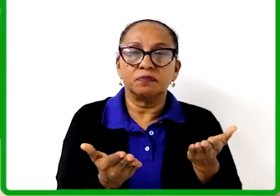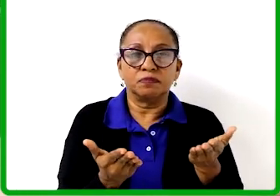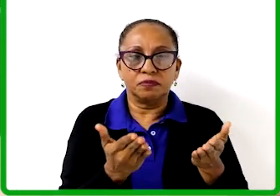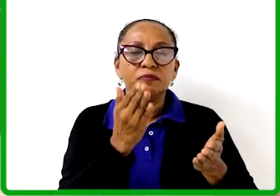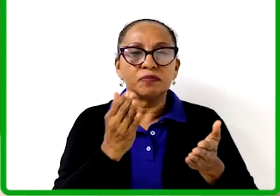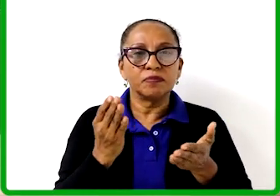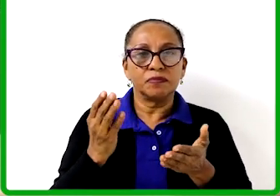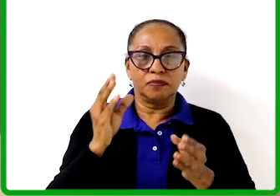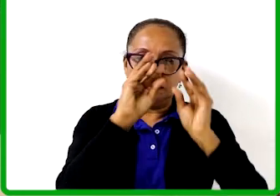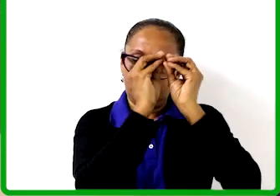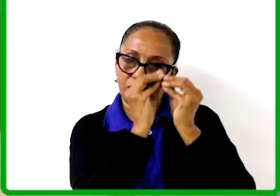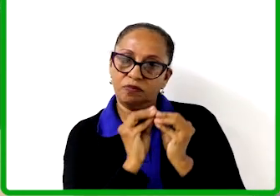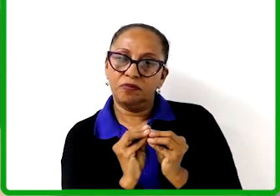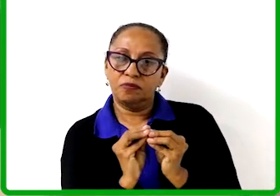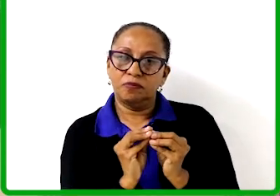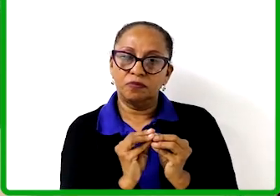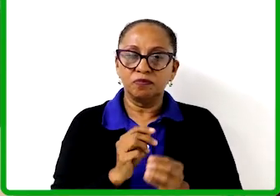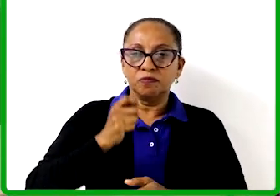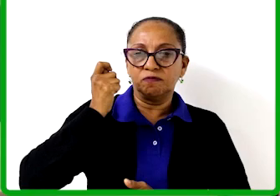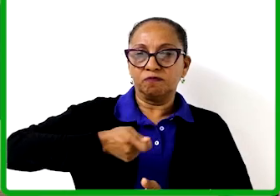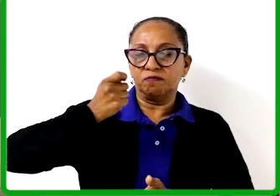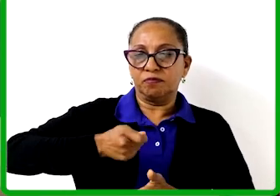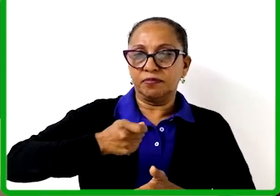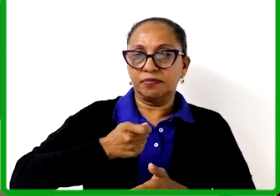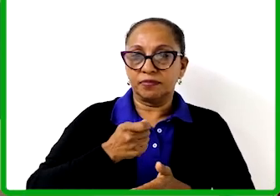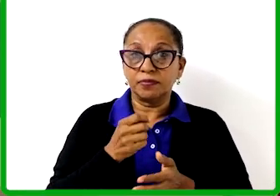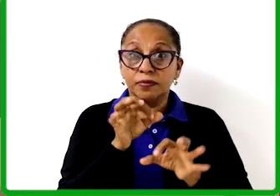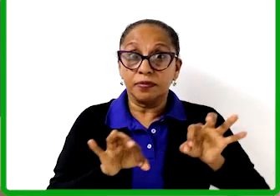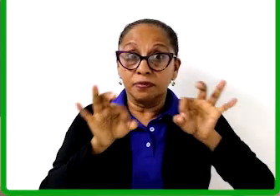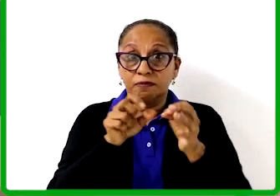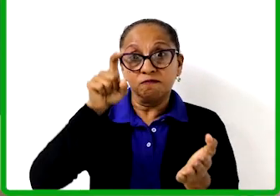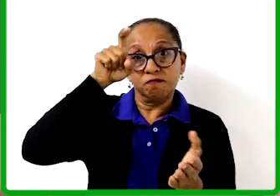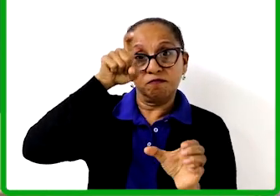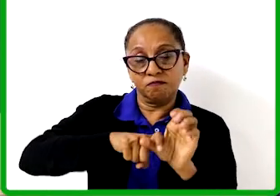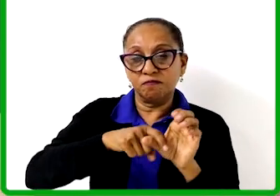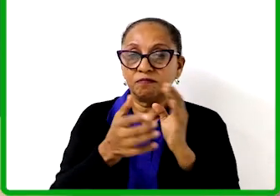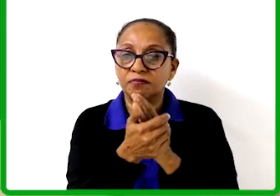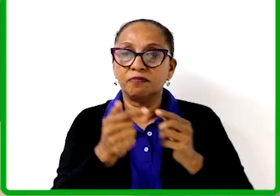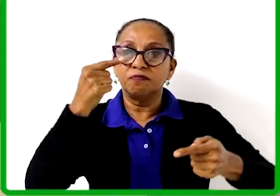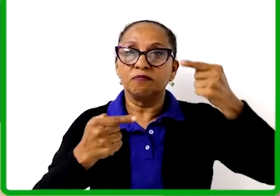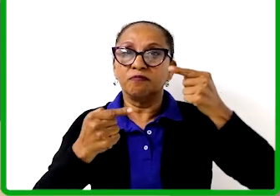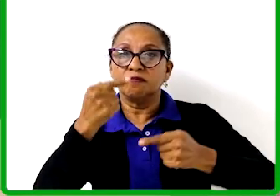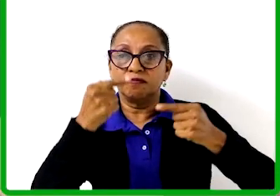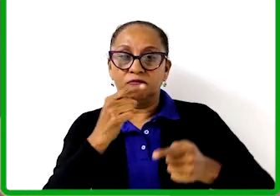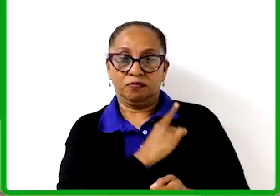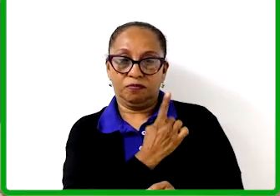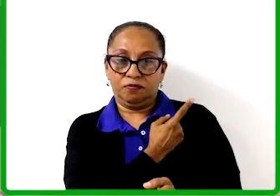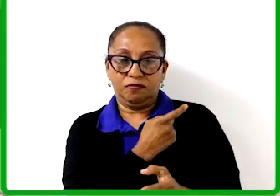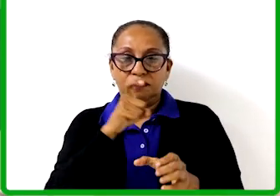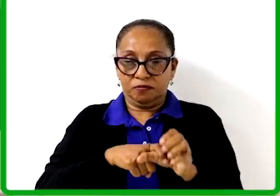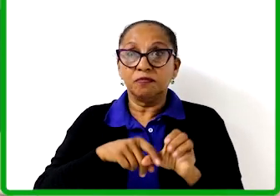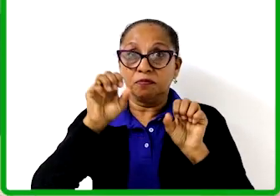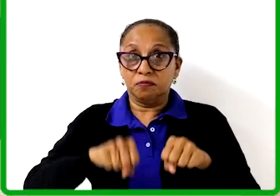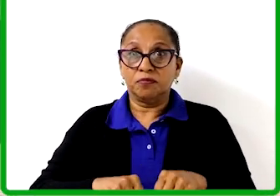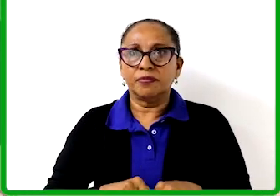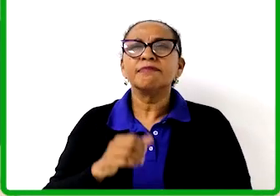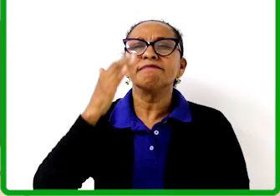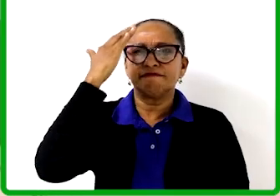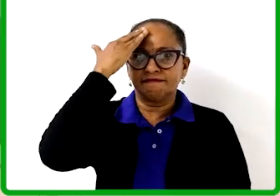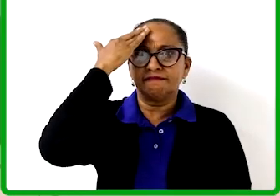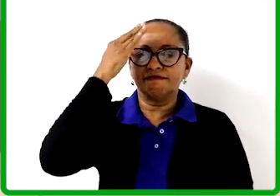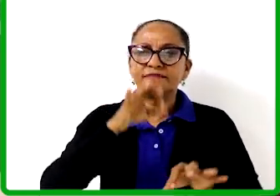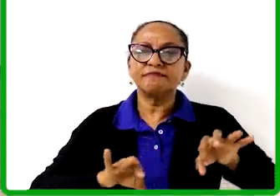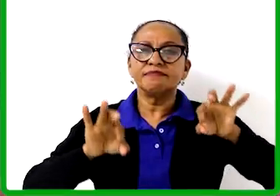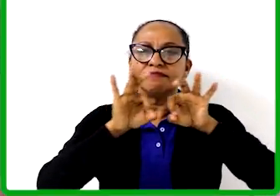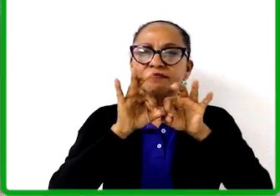finanzas y en la prestación de servicios del aseguramiento de la formación y revisoría fiscal si deseas contar con esas habilidades la contaduría pública